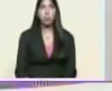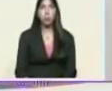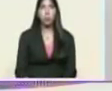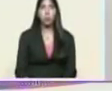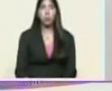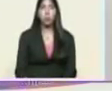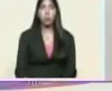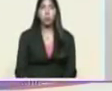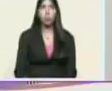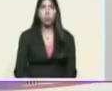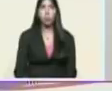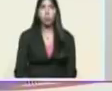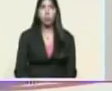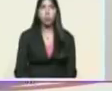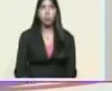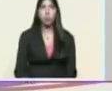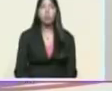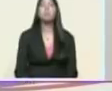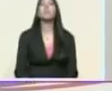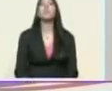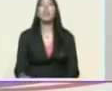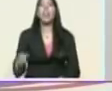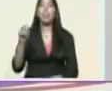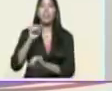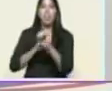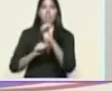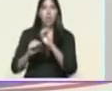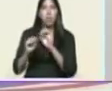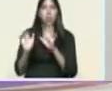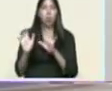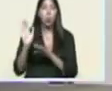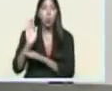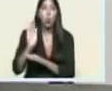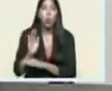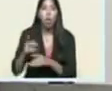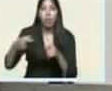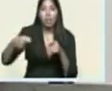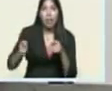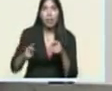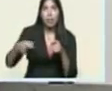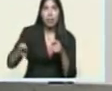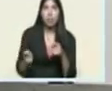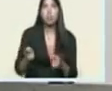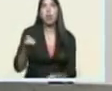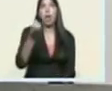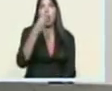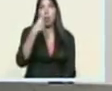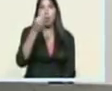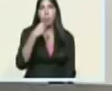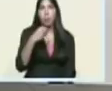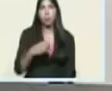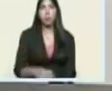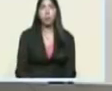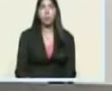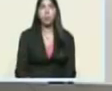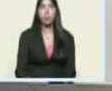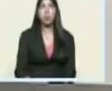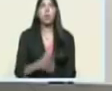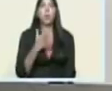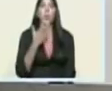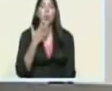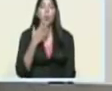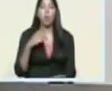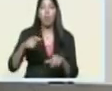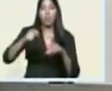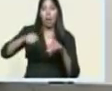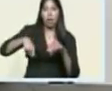en la defensa del salario, del Cestatic, en la creación de mecanismos como la tarjeta de